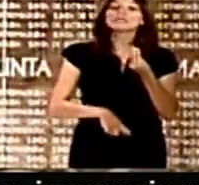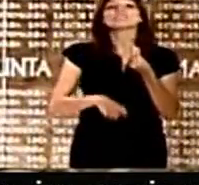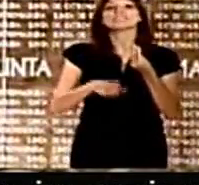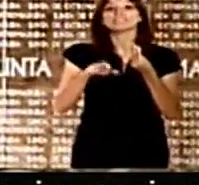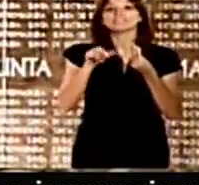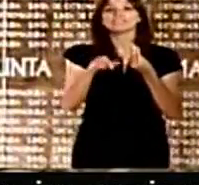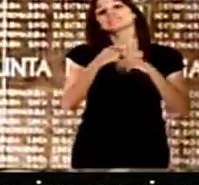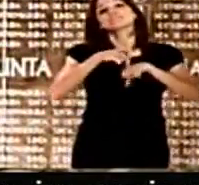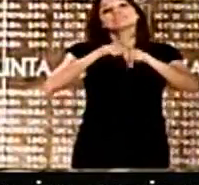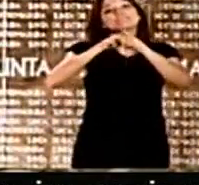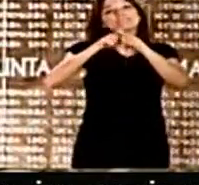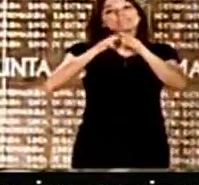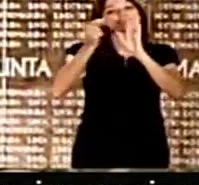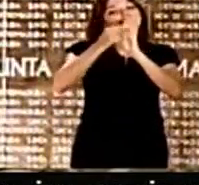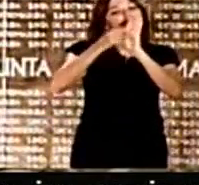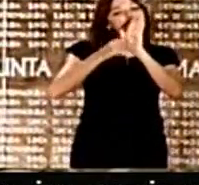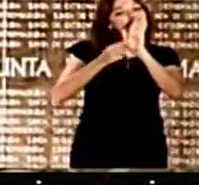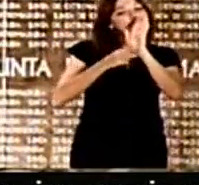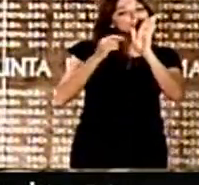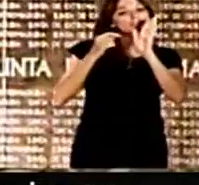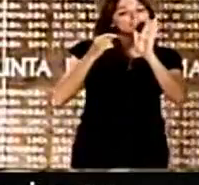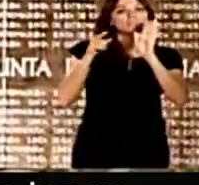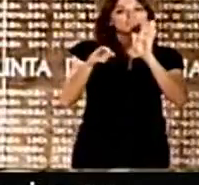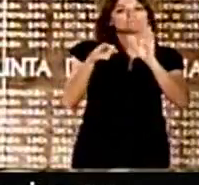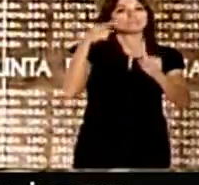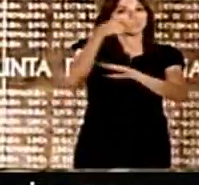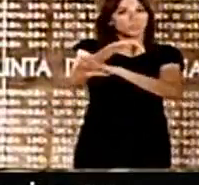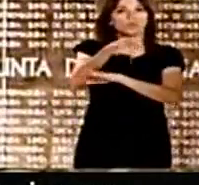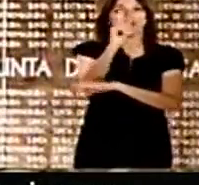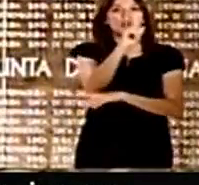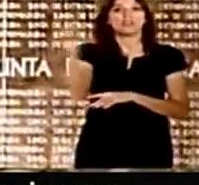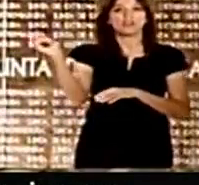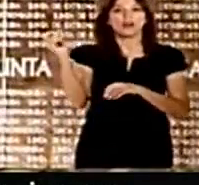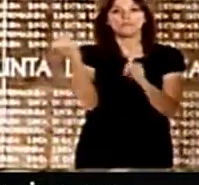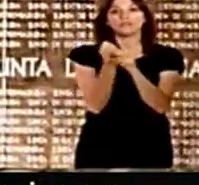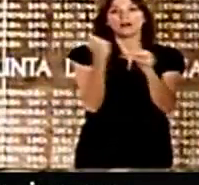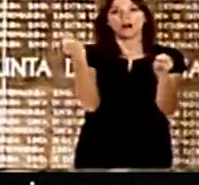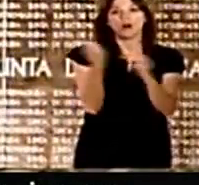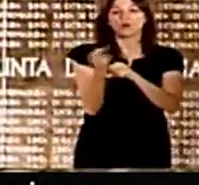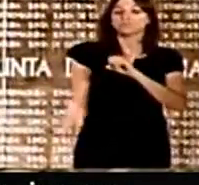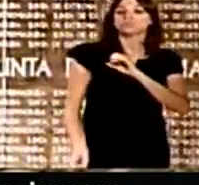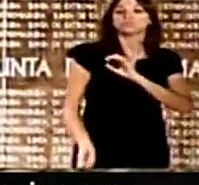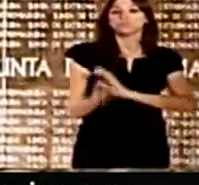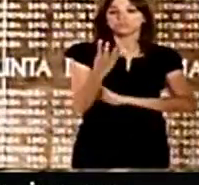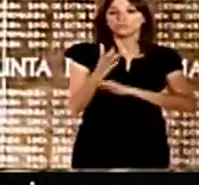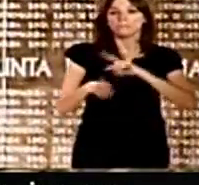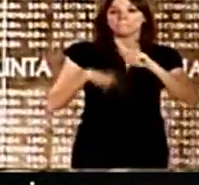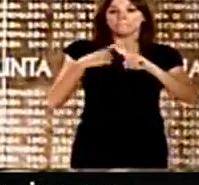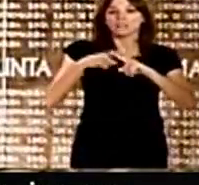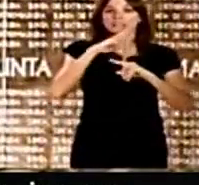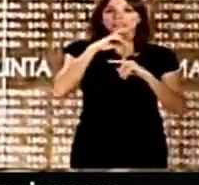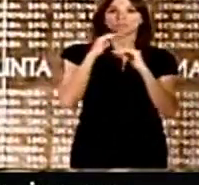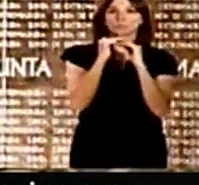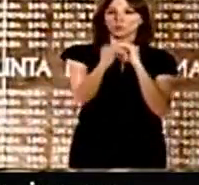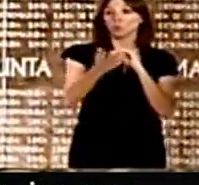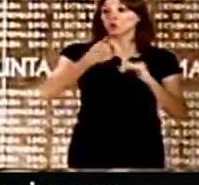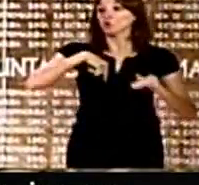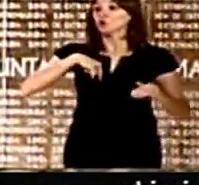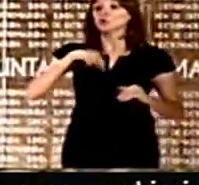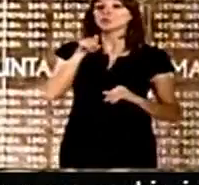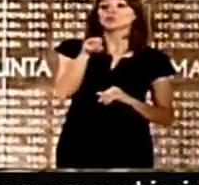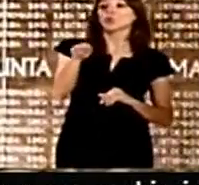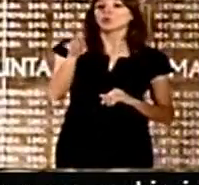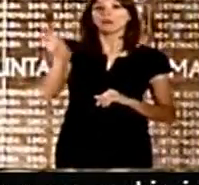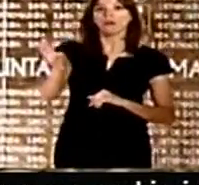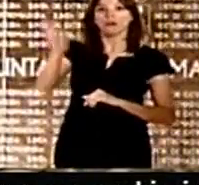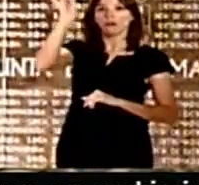tienen unas condiciones de crear 100 puestos de trabajo, de mantener la actividad, de mantener el empleo. No lo hacemos con nombres y apellidos, como no hicimos